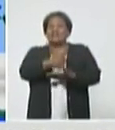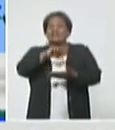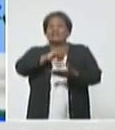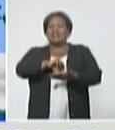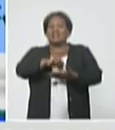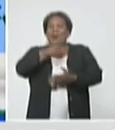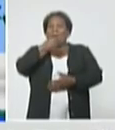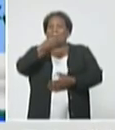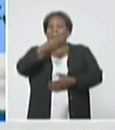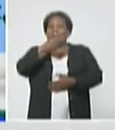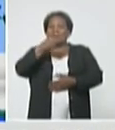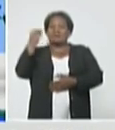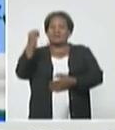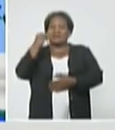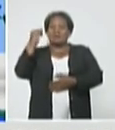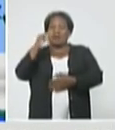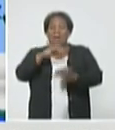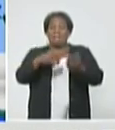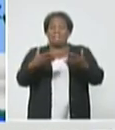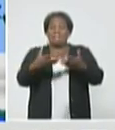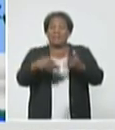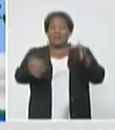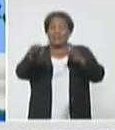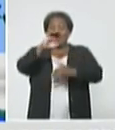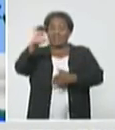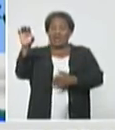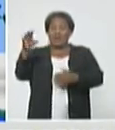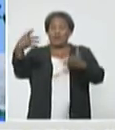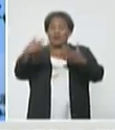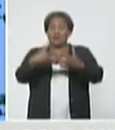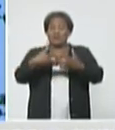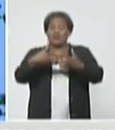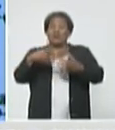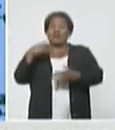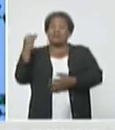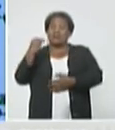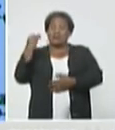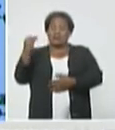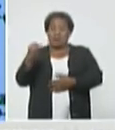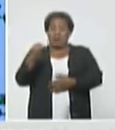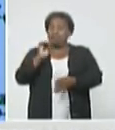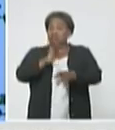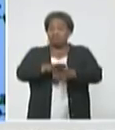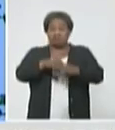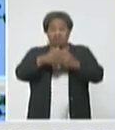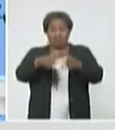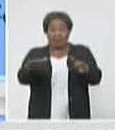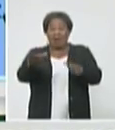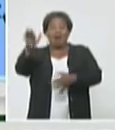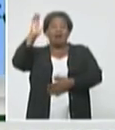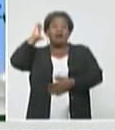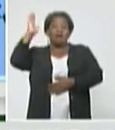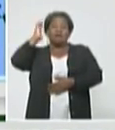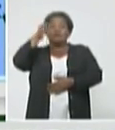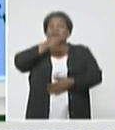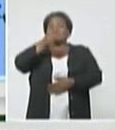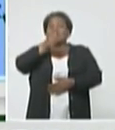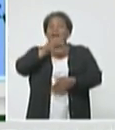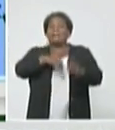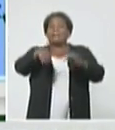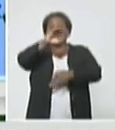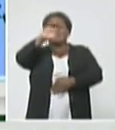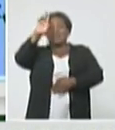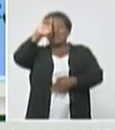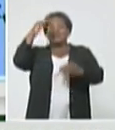del Ministerio de Relaciones Exteriores de la República de Cuba. De inmediato iniciamos la conferencia de prensa del Ministerio de Salud Pública sobre